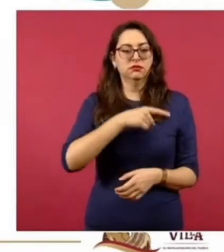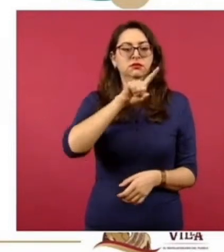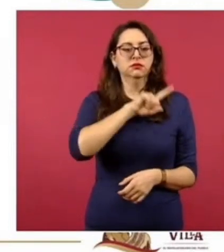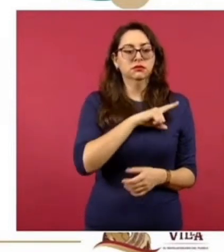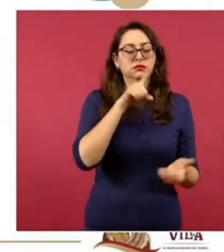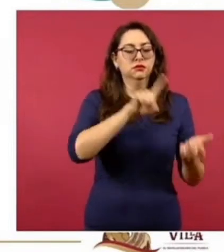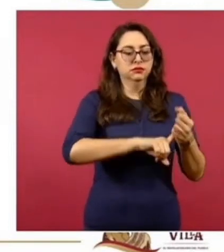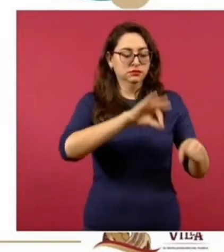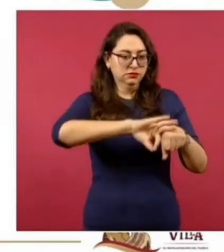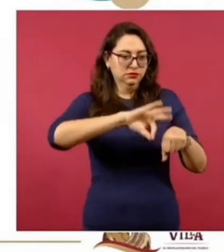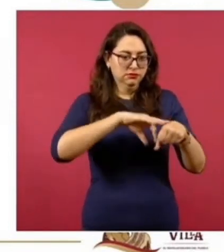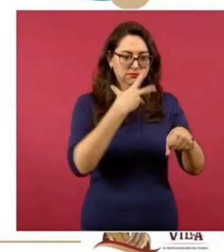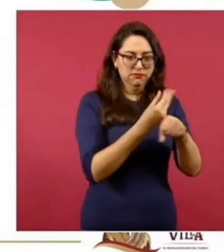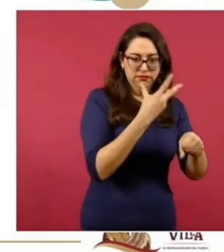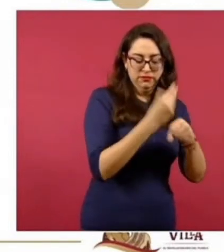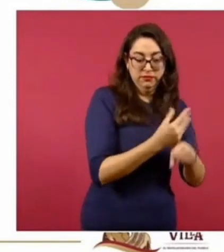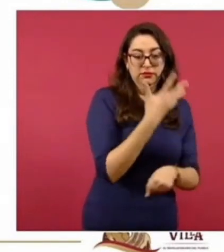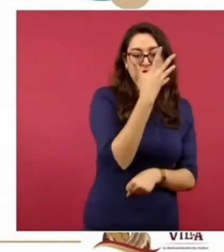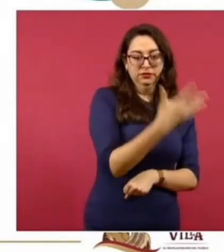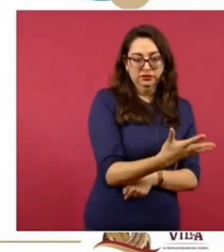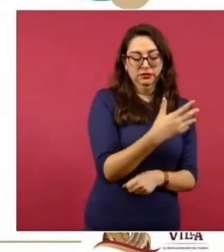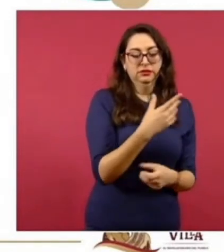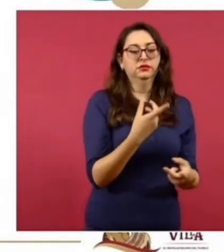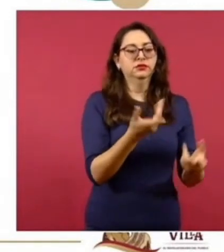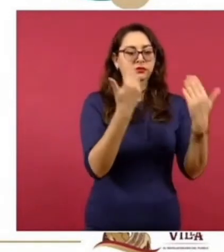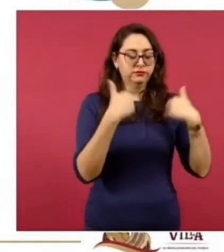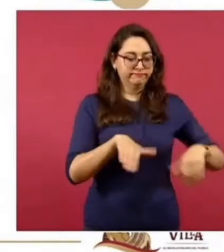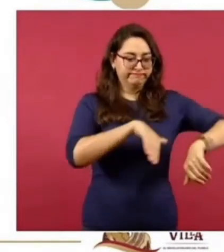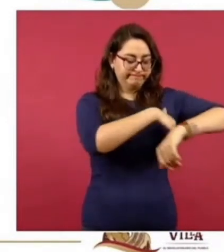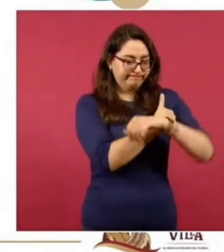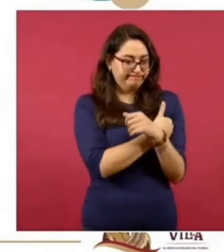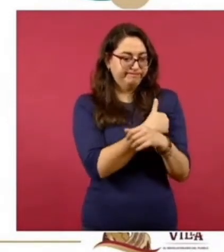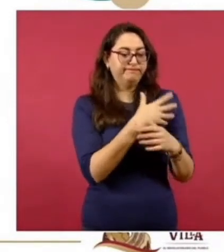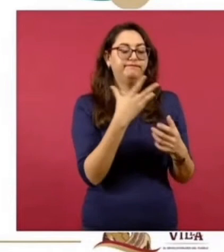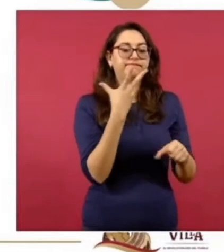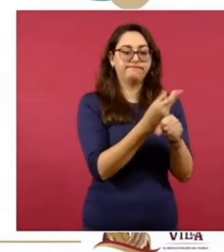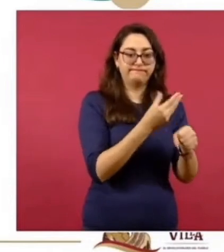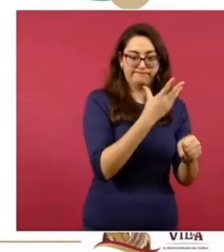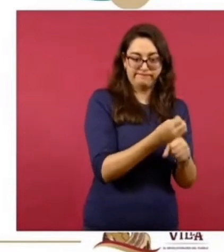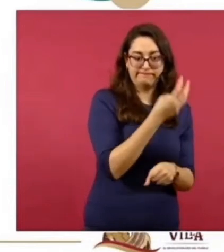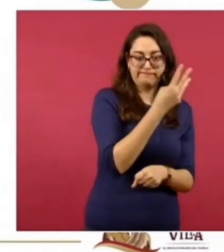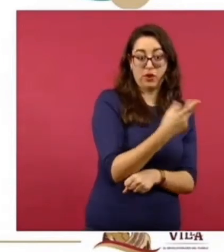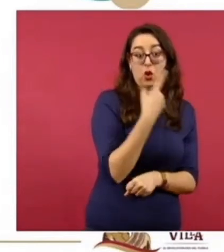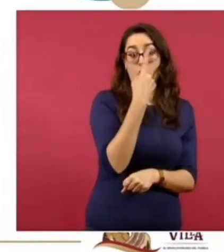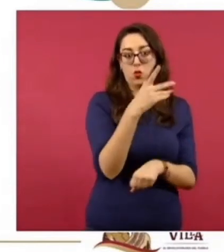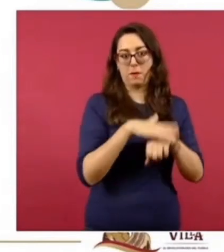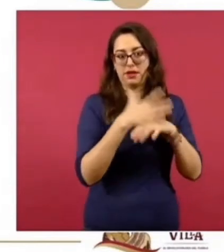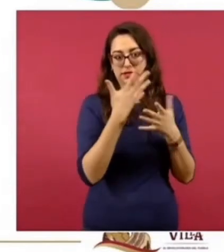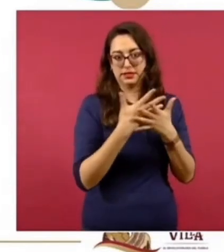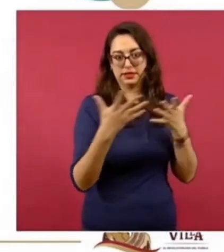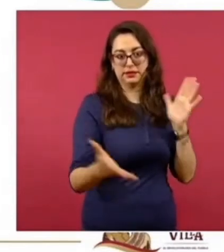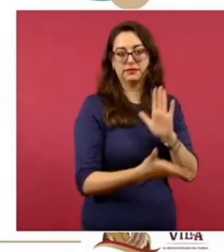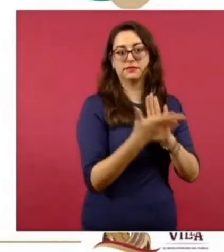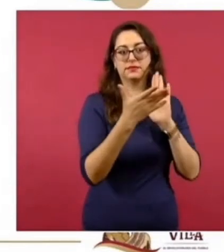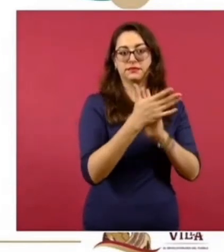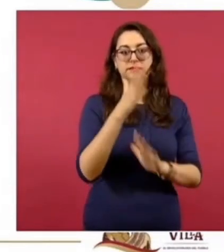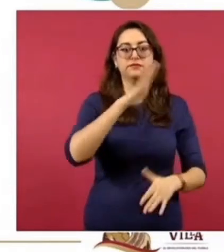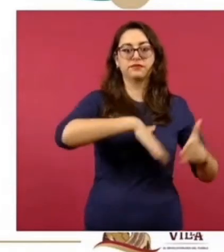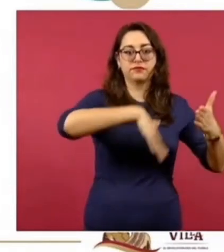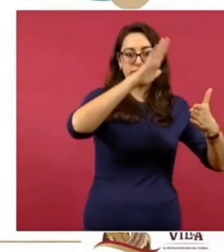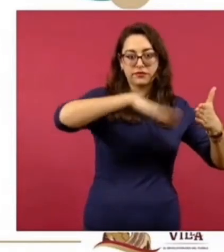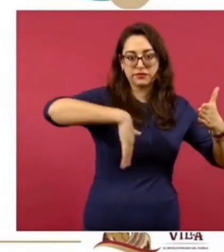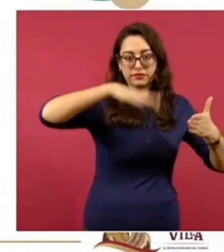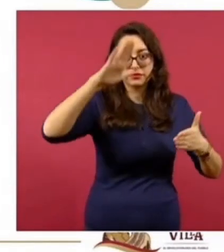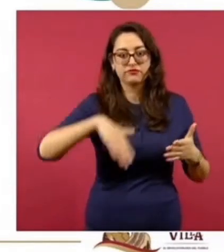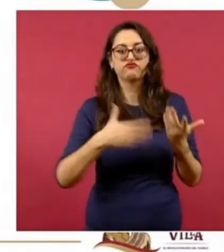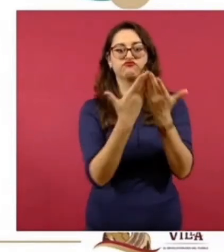acciones de conservación y una ampliación. Se realizó también aplanado de muros, pintura interior, anaqueles, demolición de muros para